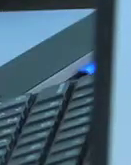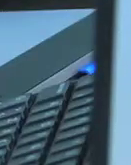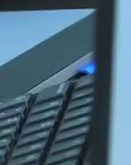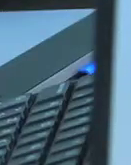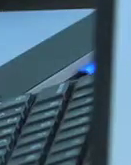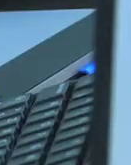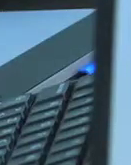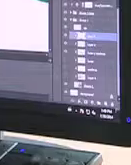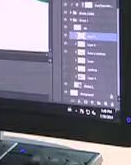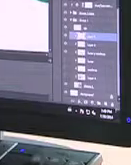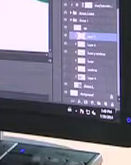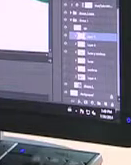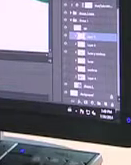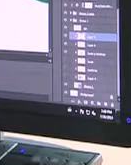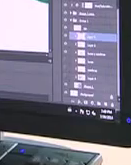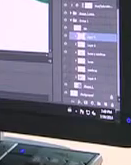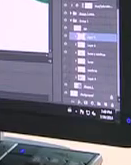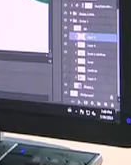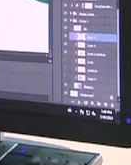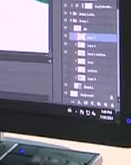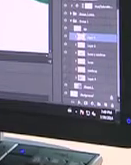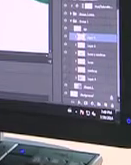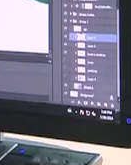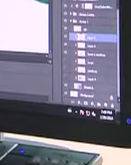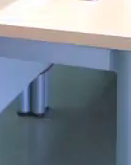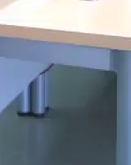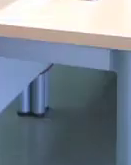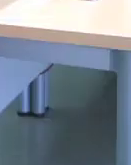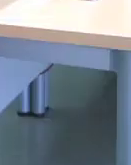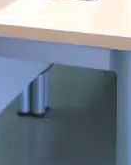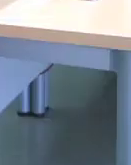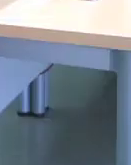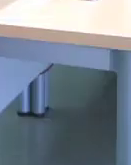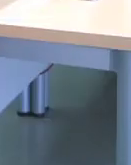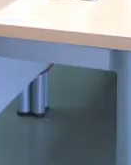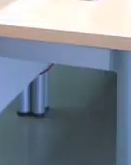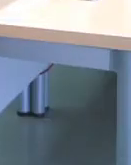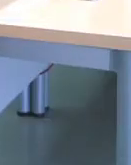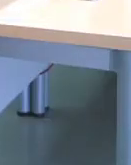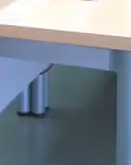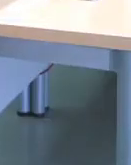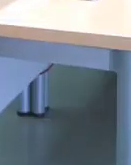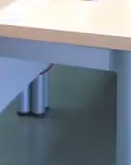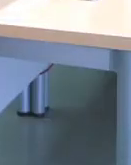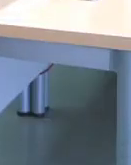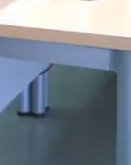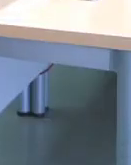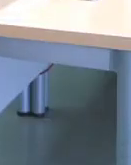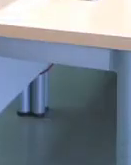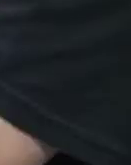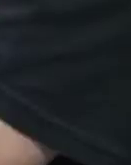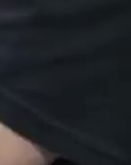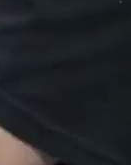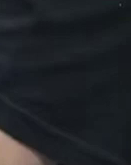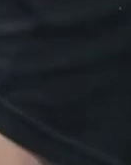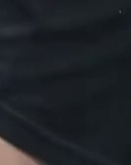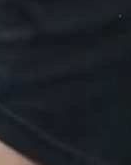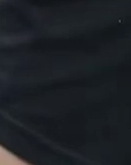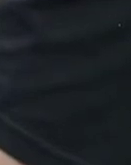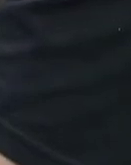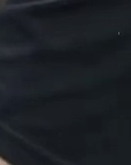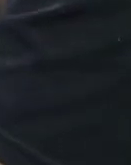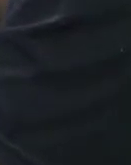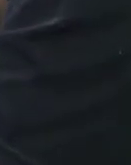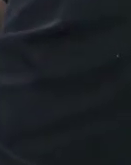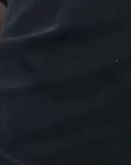este tipo de cosas, como animación, como ilustración. Y sobre todo como la gente que va enfocada. Y este proyecto lo que